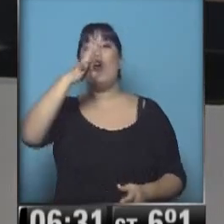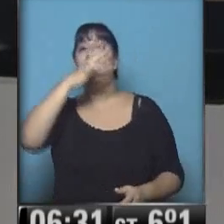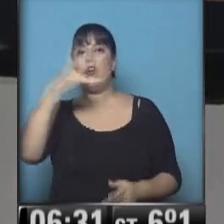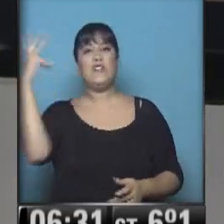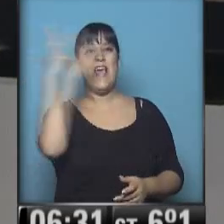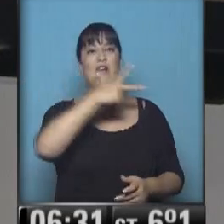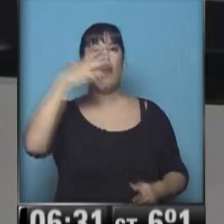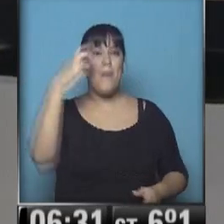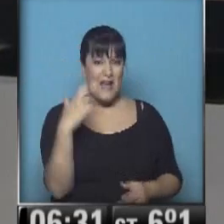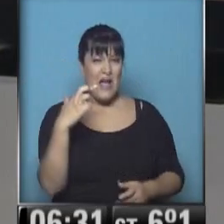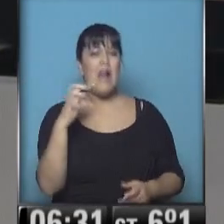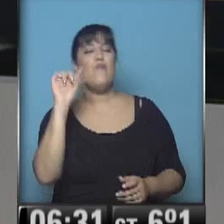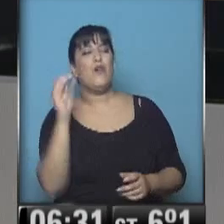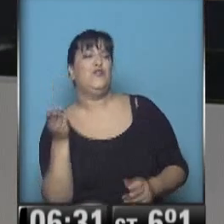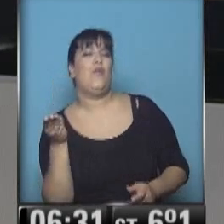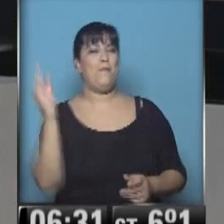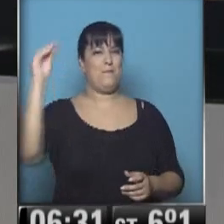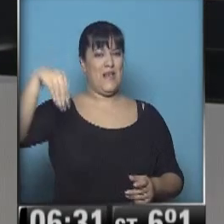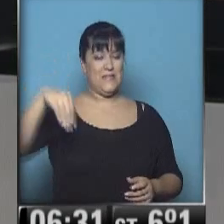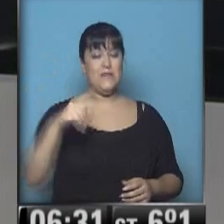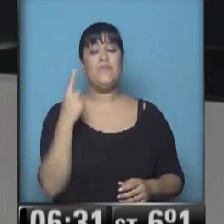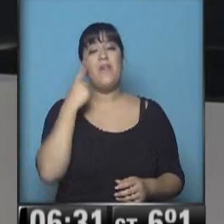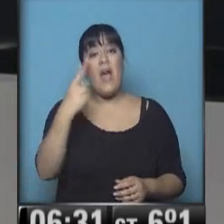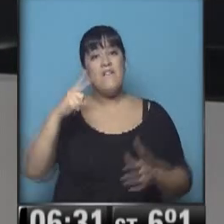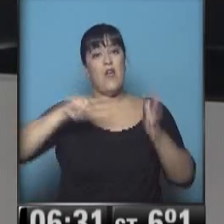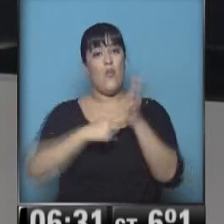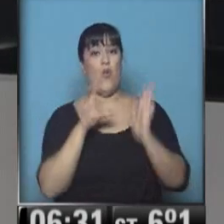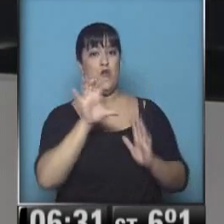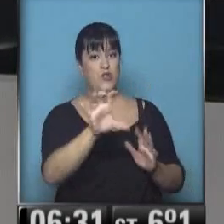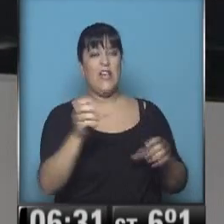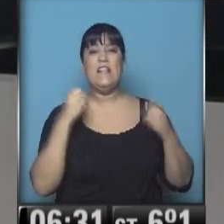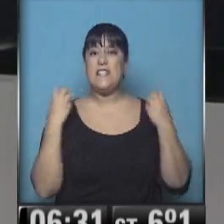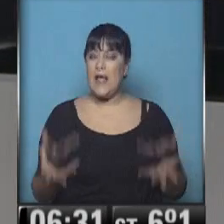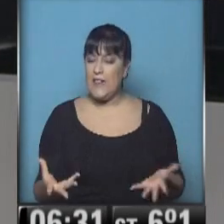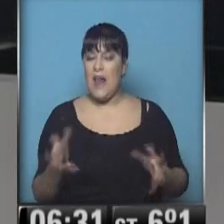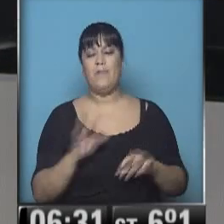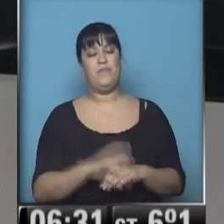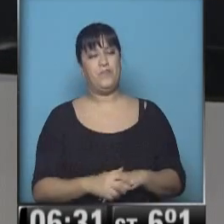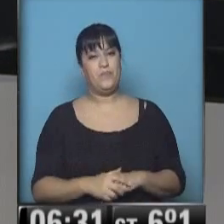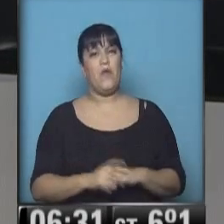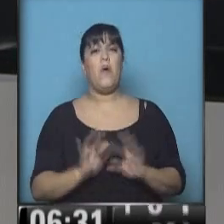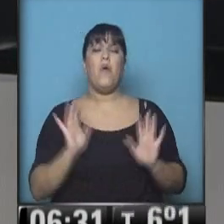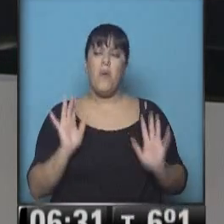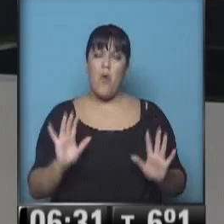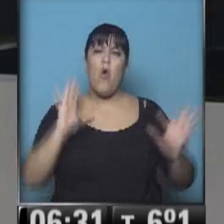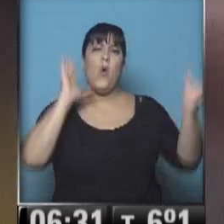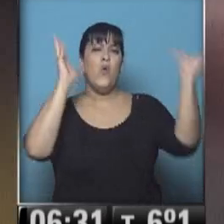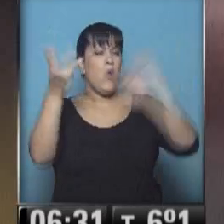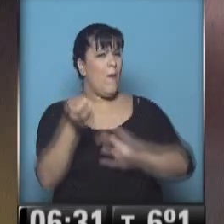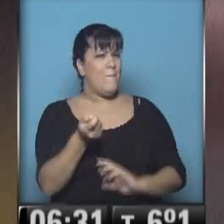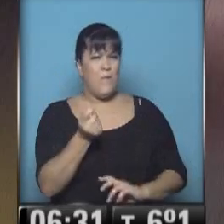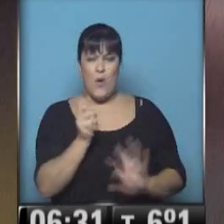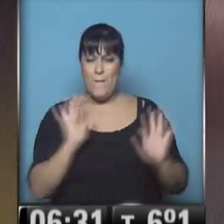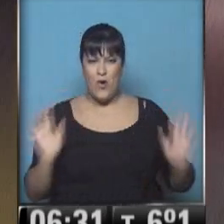un poquitito más también. Vamos a ver el Gran Buenos Aires. Poca, poquita. Es la nubosidad que